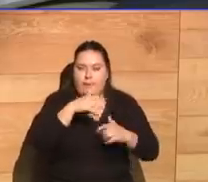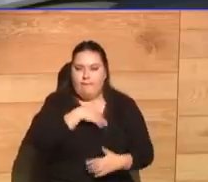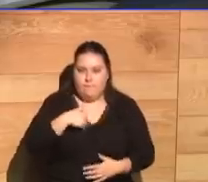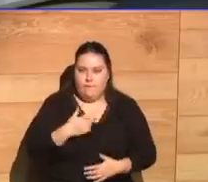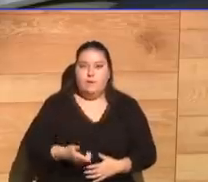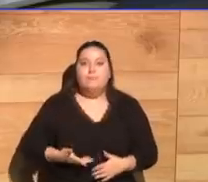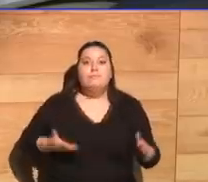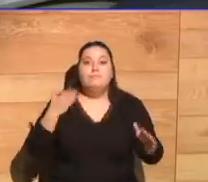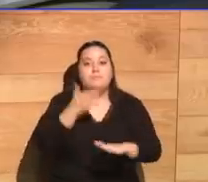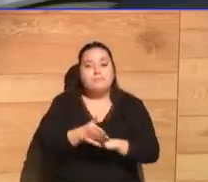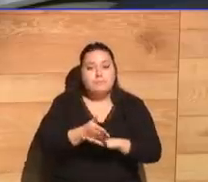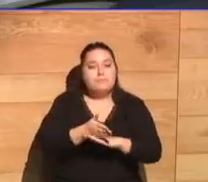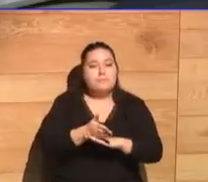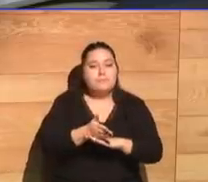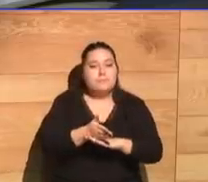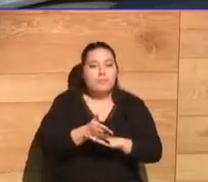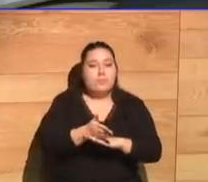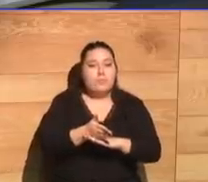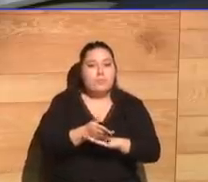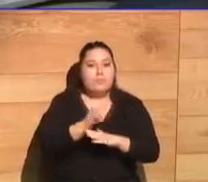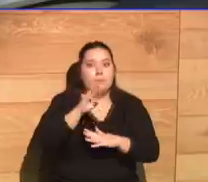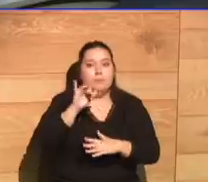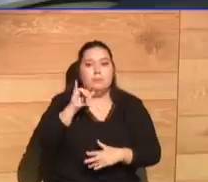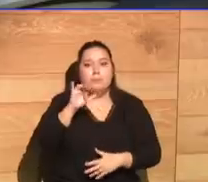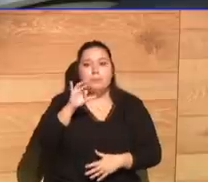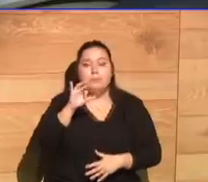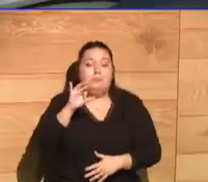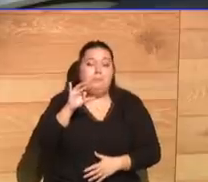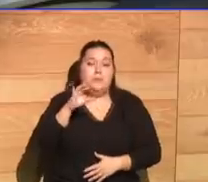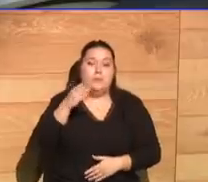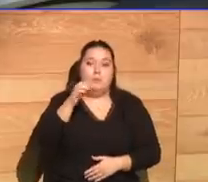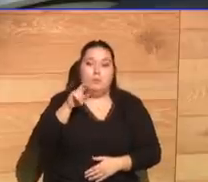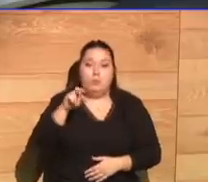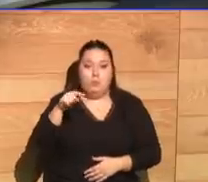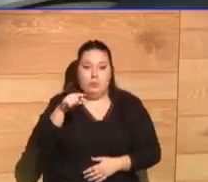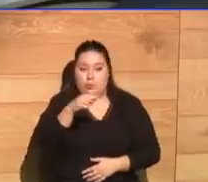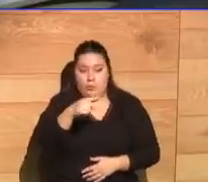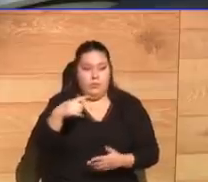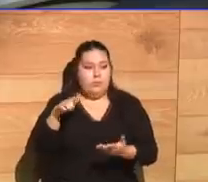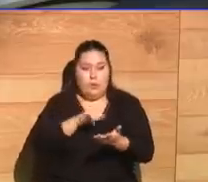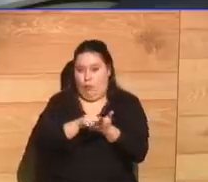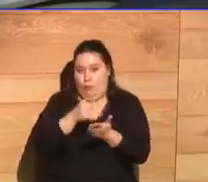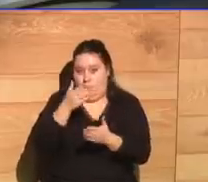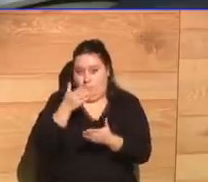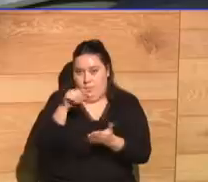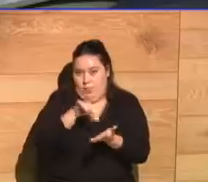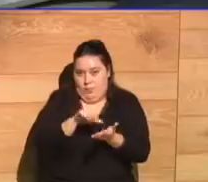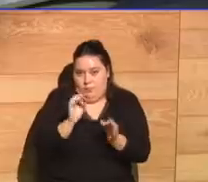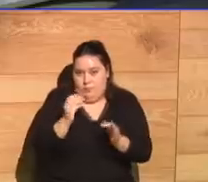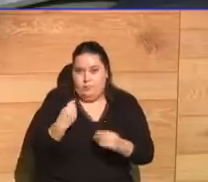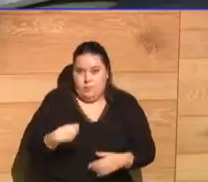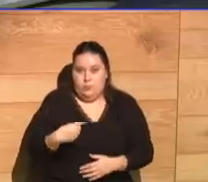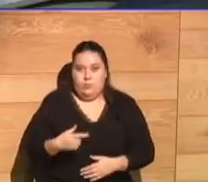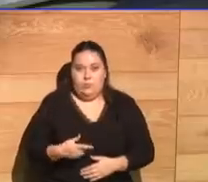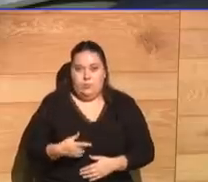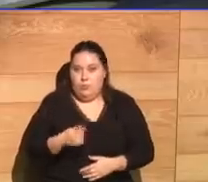fue a Pittsburgh. ¿Fue a Pittsburgh? En vez de ir a Nueva York, va todo el mundo y dices, van todos los mediocres van a Nueva York. Yo me voy